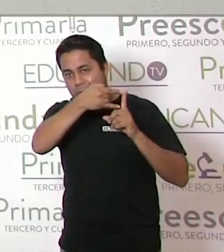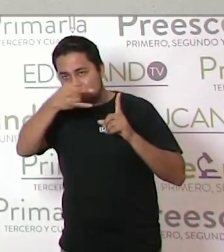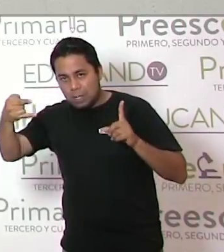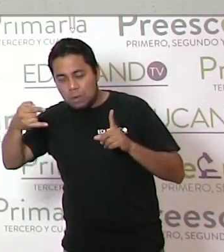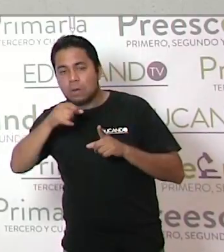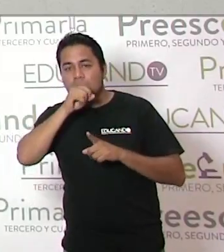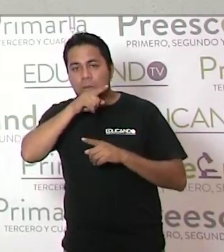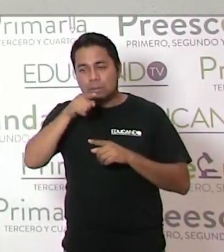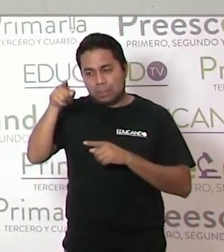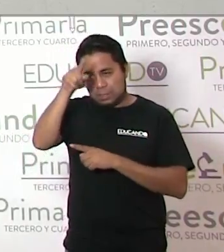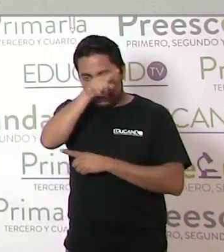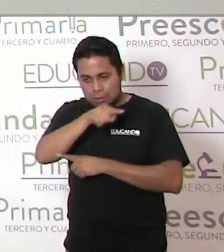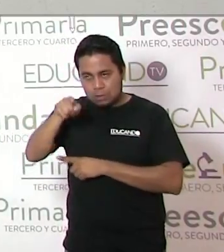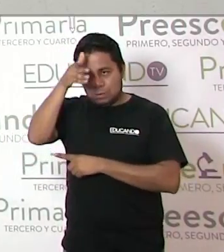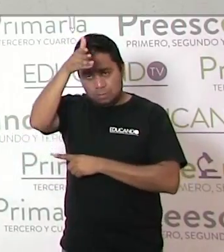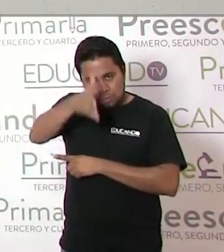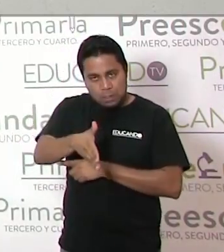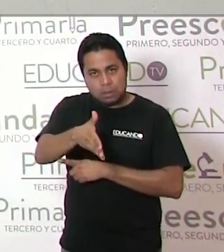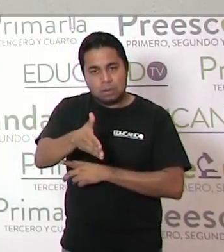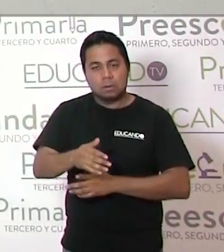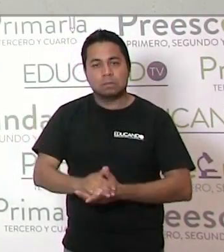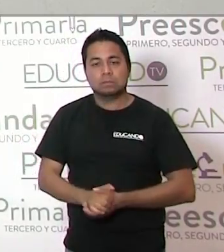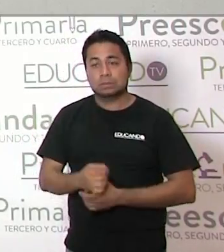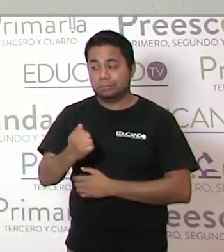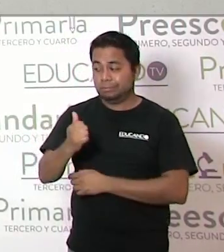el medio círculo.